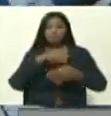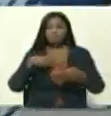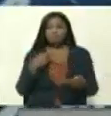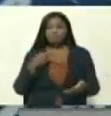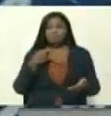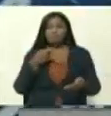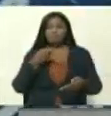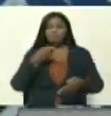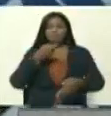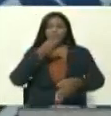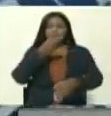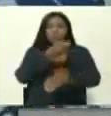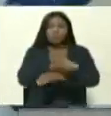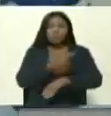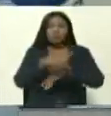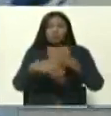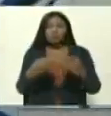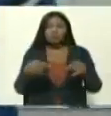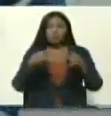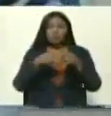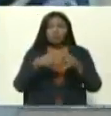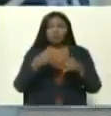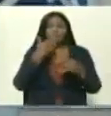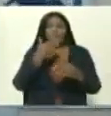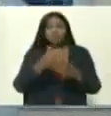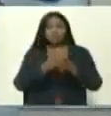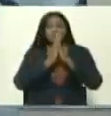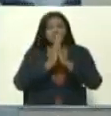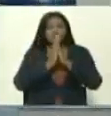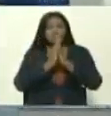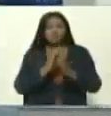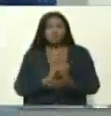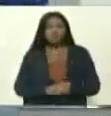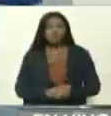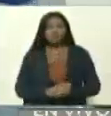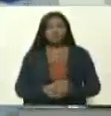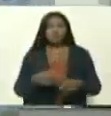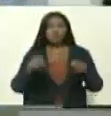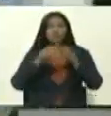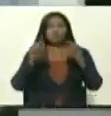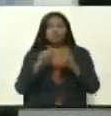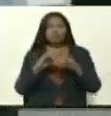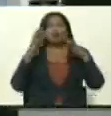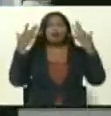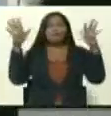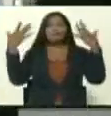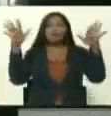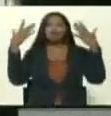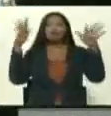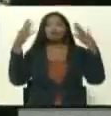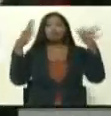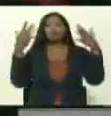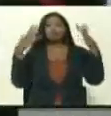graduandos, a quienes felicito y que, a quienes pido para ellos de verdad un fuerte aplauso.